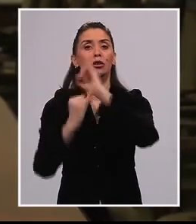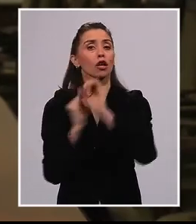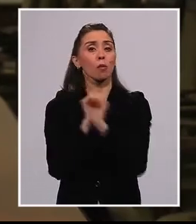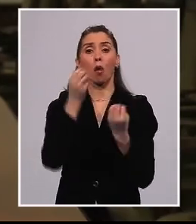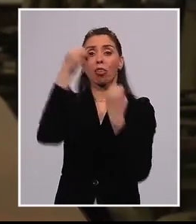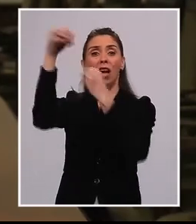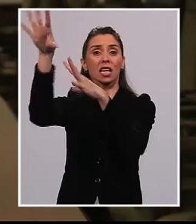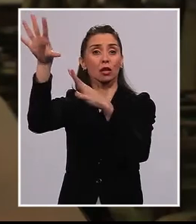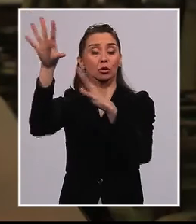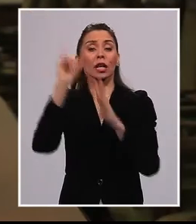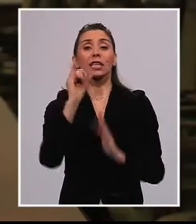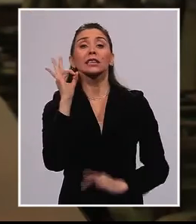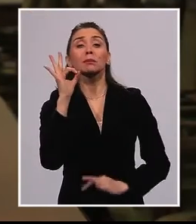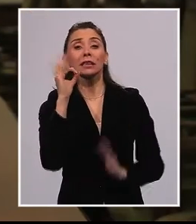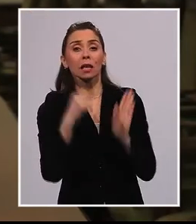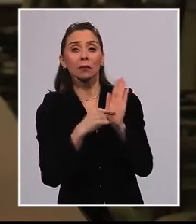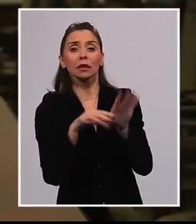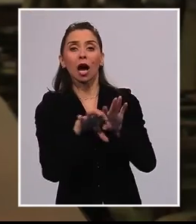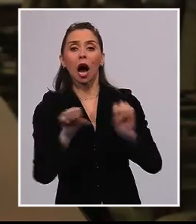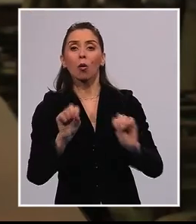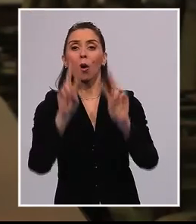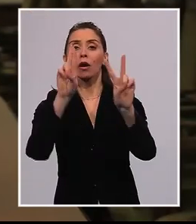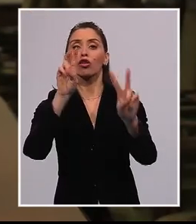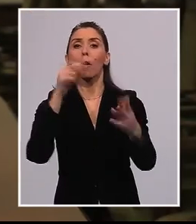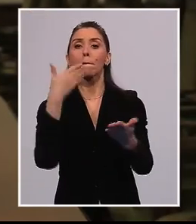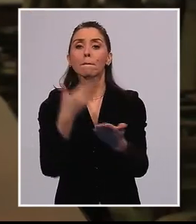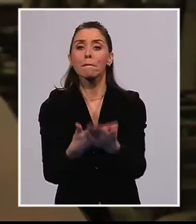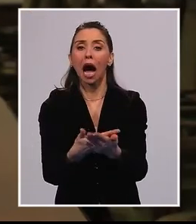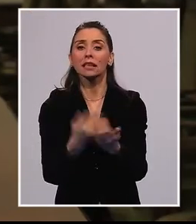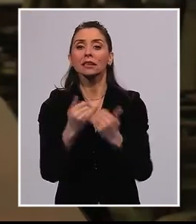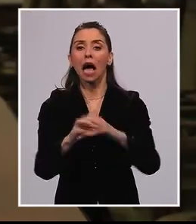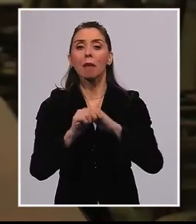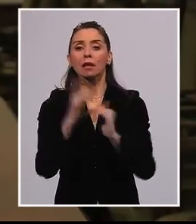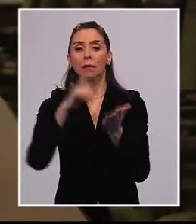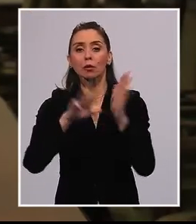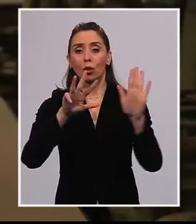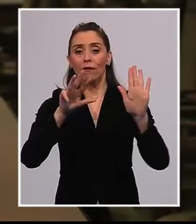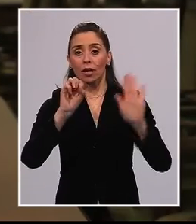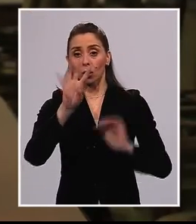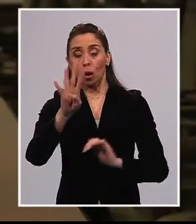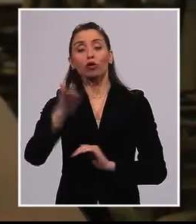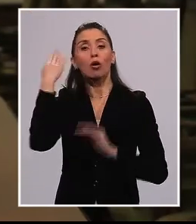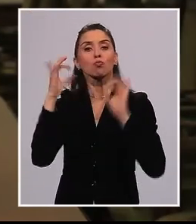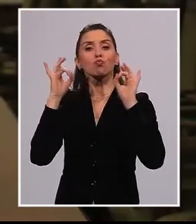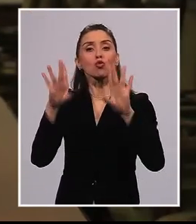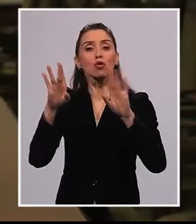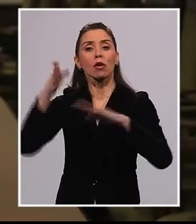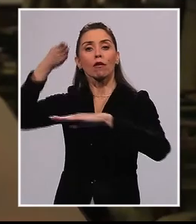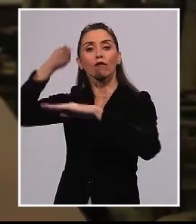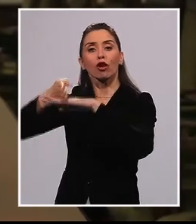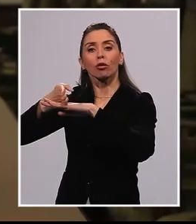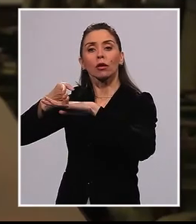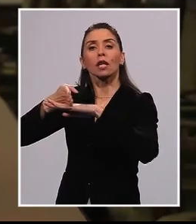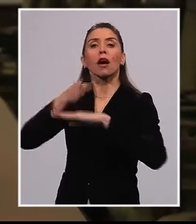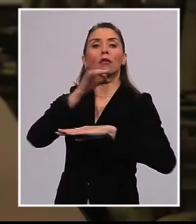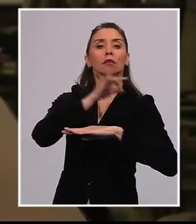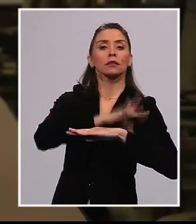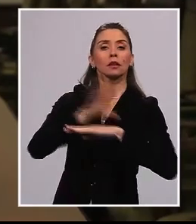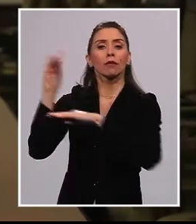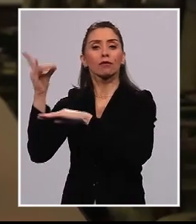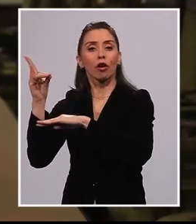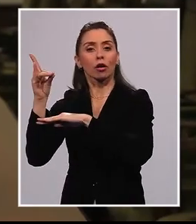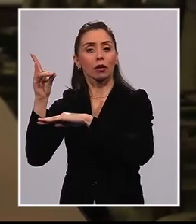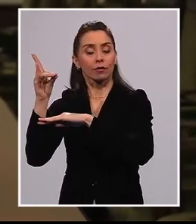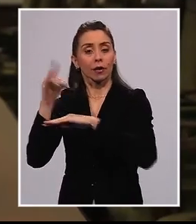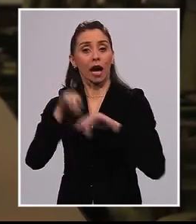al tratado de paz y amistad de 1904 que fijó definitivamente las fronteras entre los dos países en